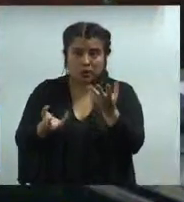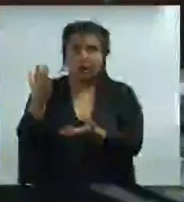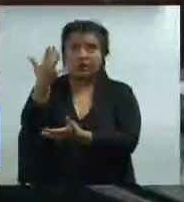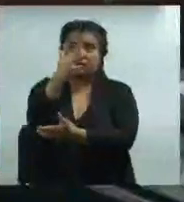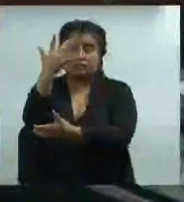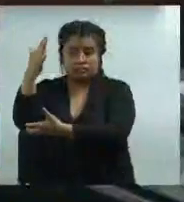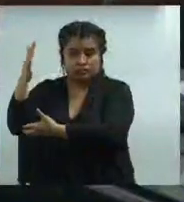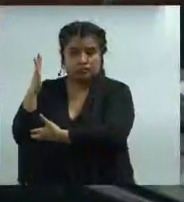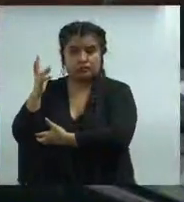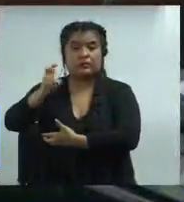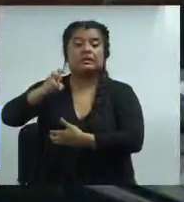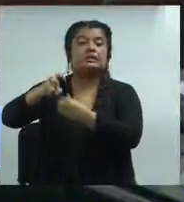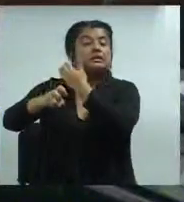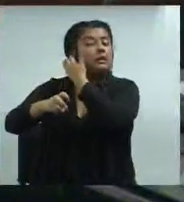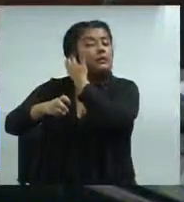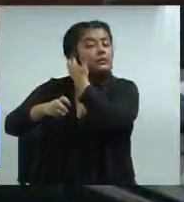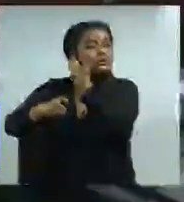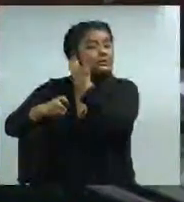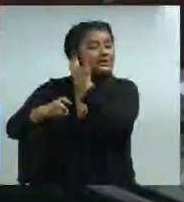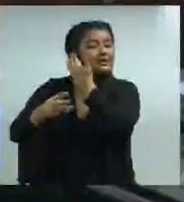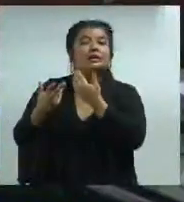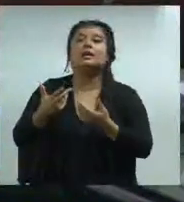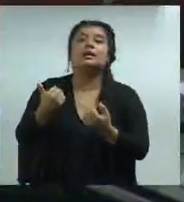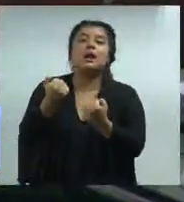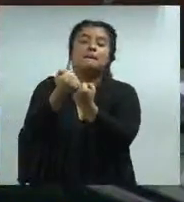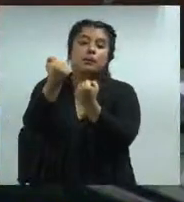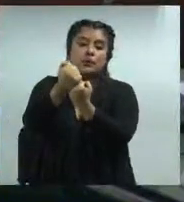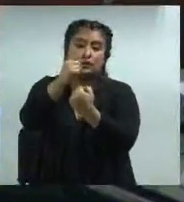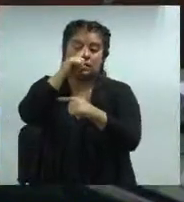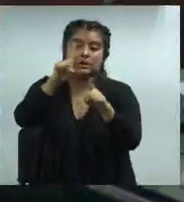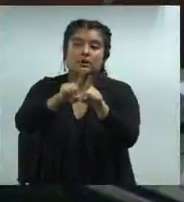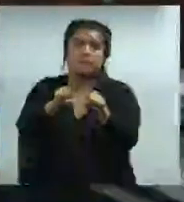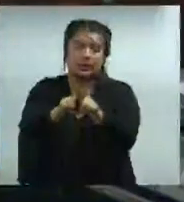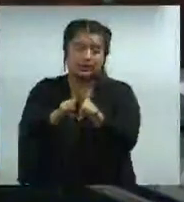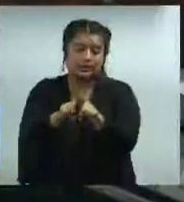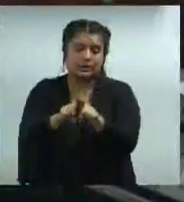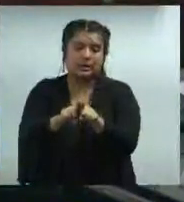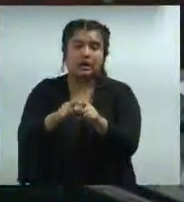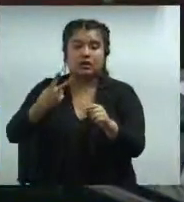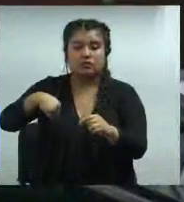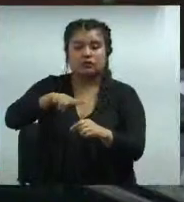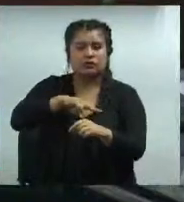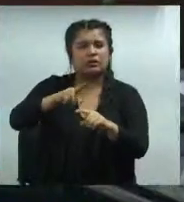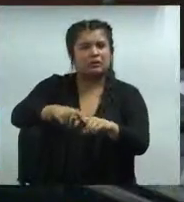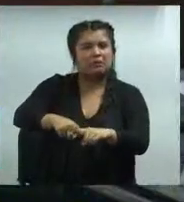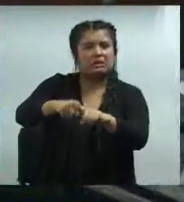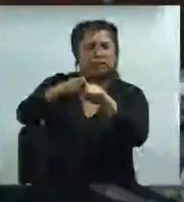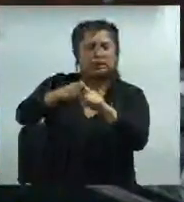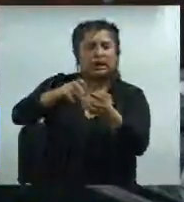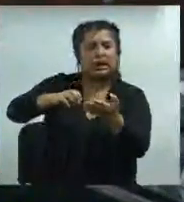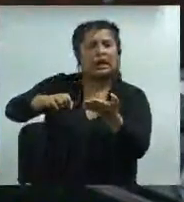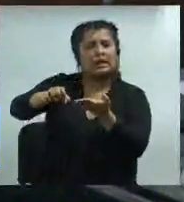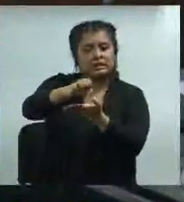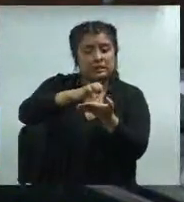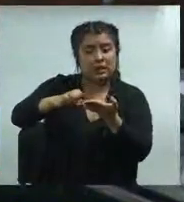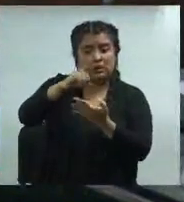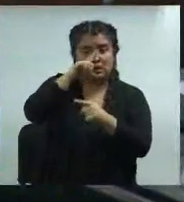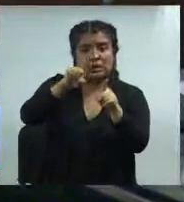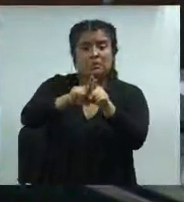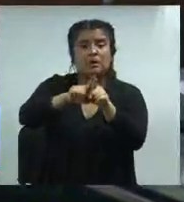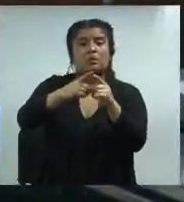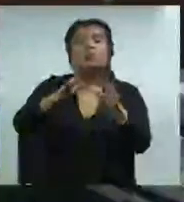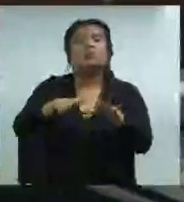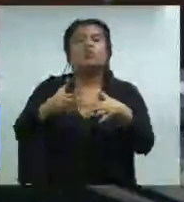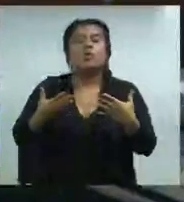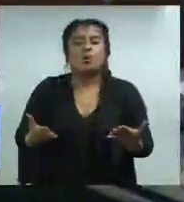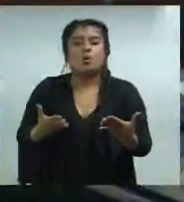contundente, inclusive la posible declaración de un estado de excepción que permita al gobierno tomar las medidas necesarias